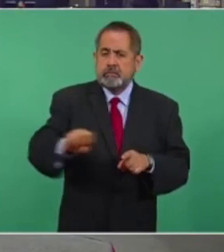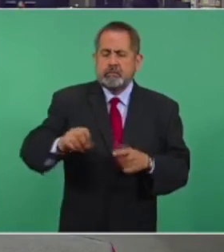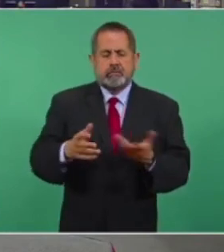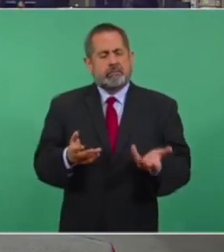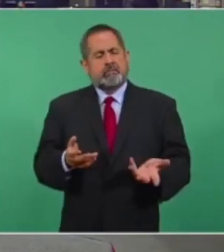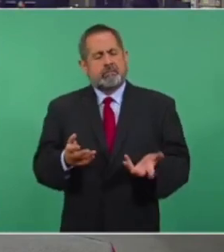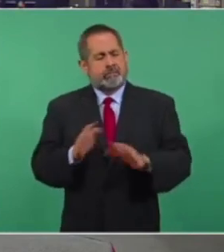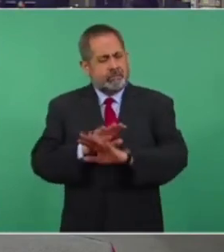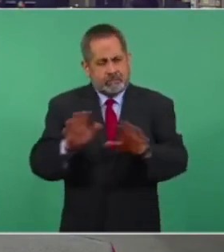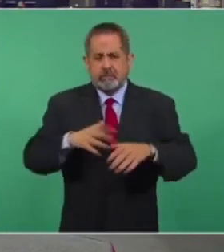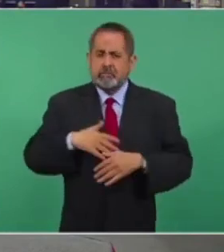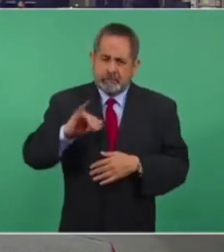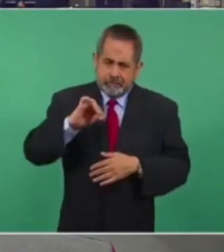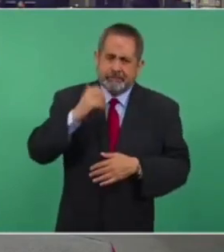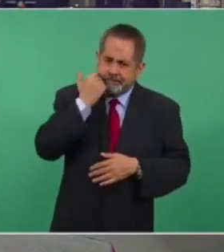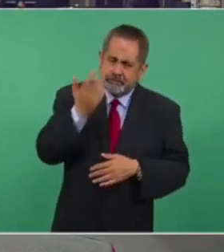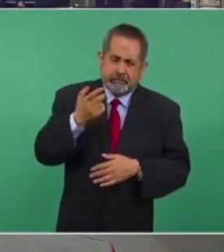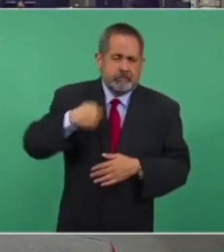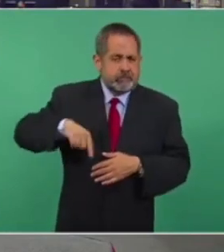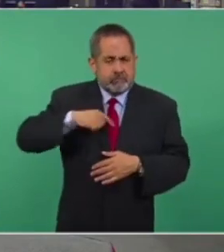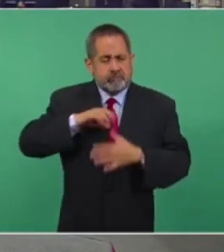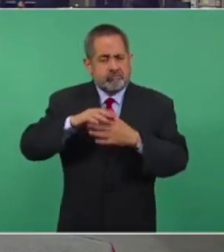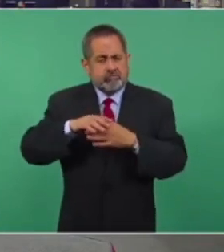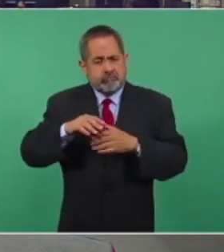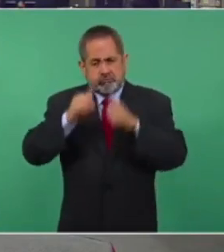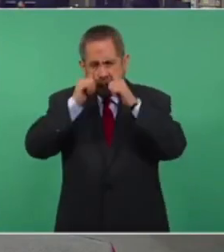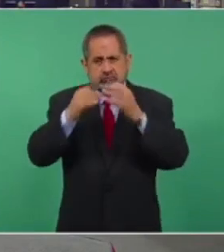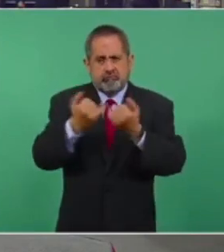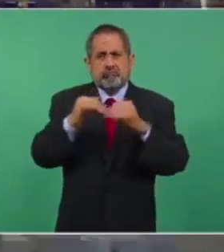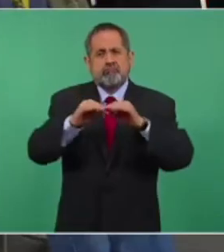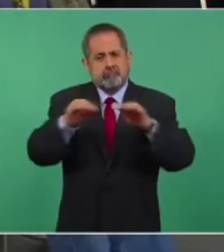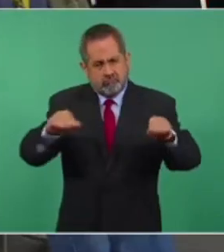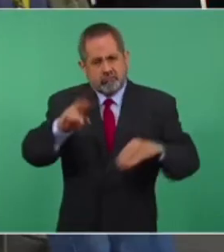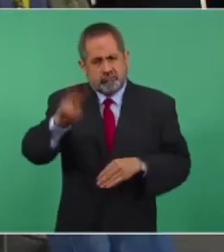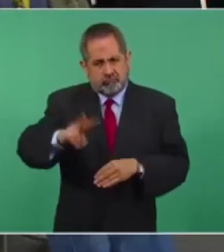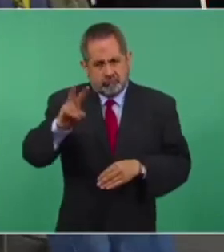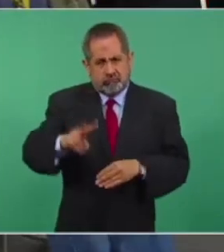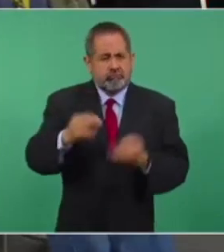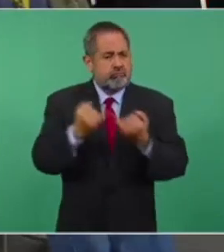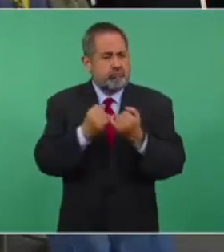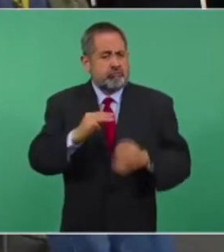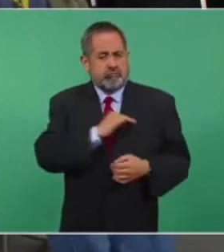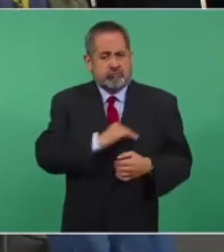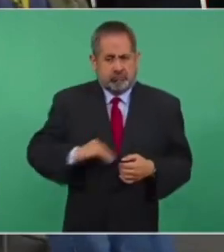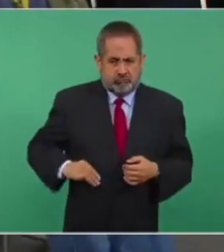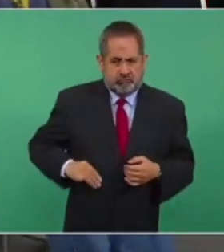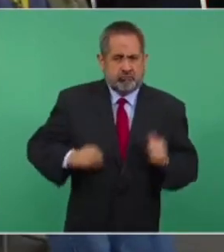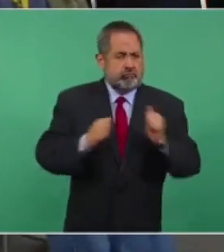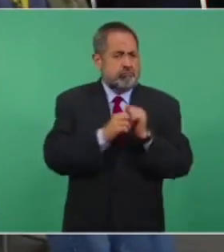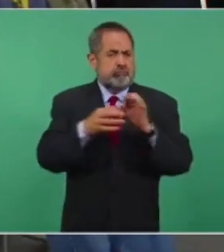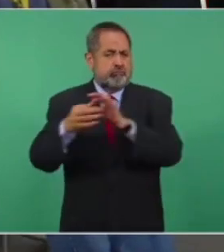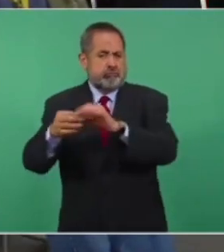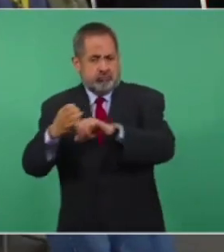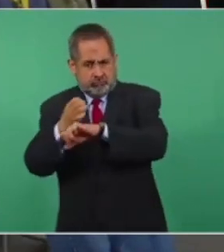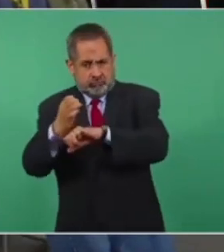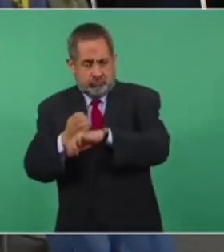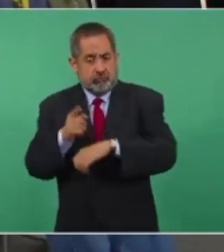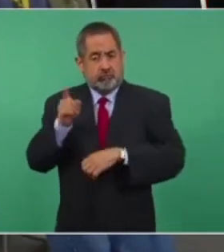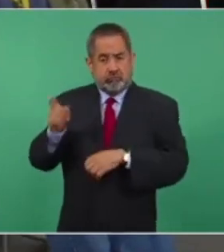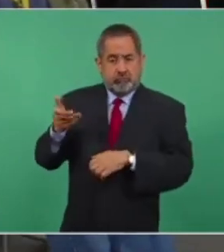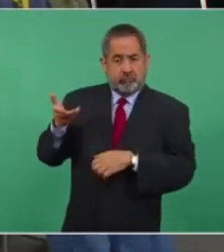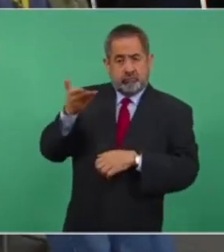sí queremos un trato justo, como él dice, pero de los municipios hacia el Estado. Y si él está